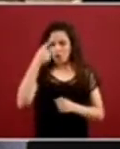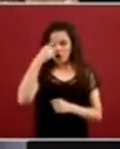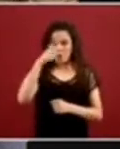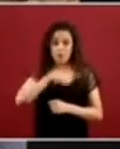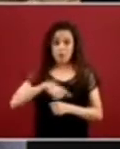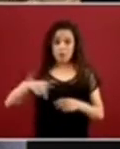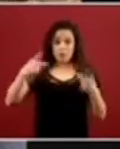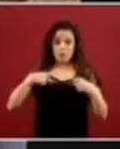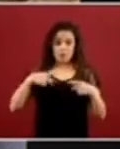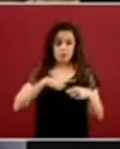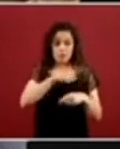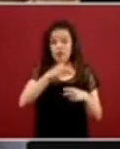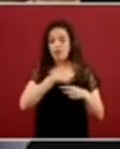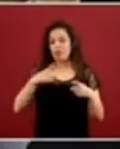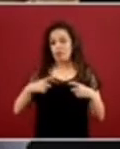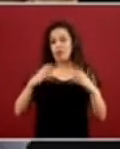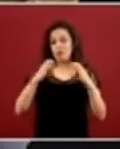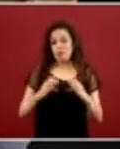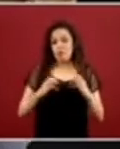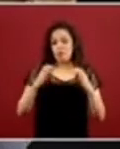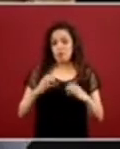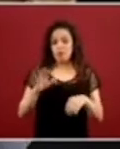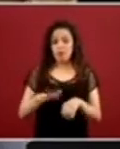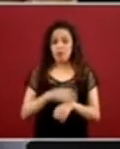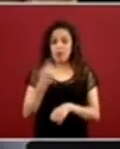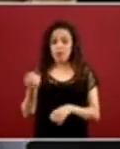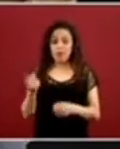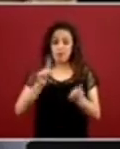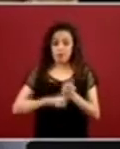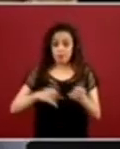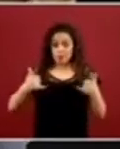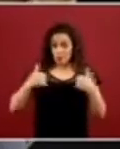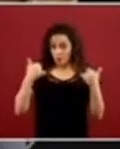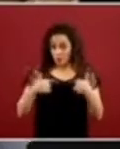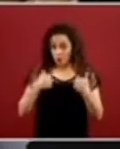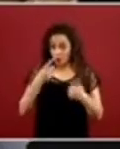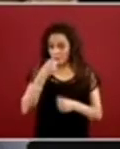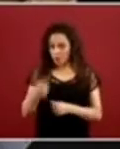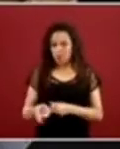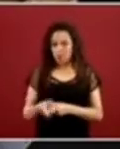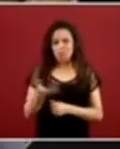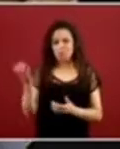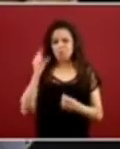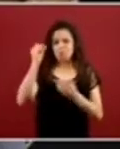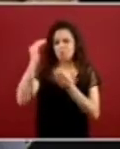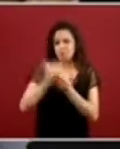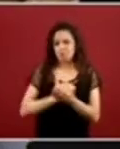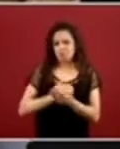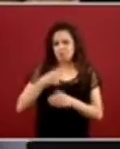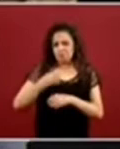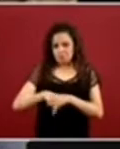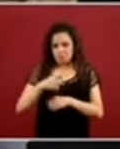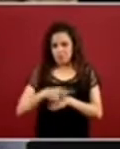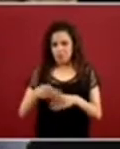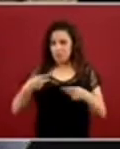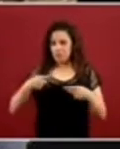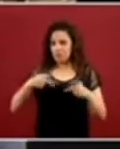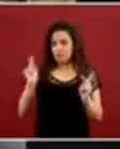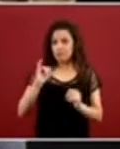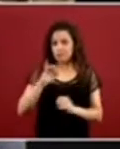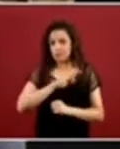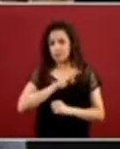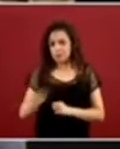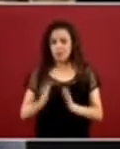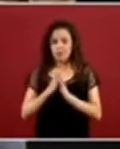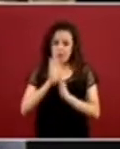cuiden. Y bueno, aquí mencionaban que los jóvenes pues no tienen complicaciones, sí la tienen como lo vemos. Si nos puede explicar eso, doctor. Y por